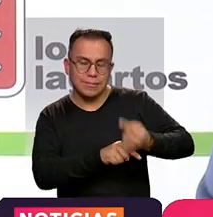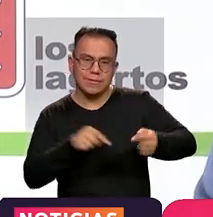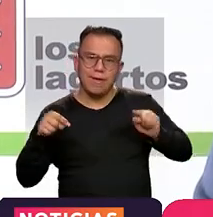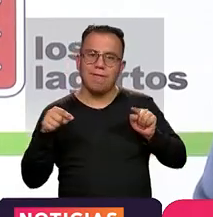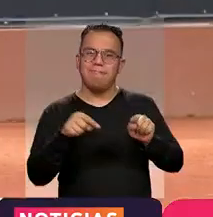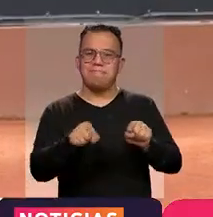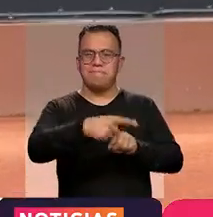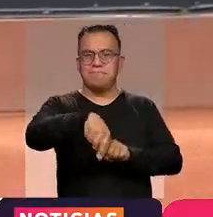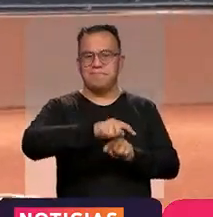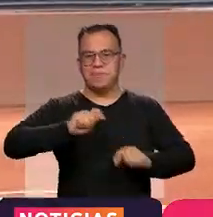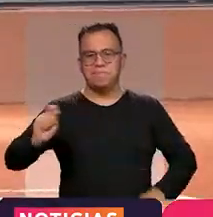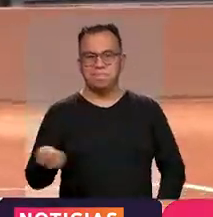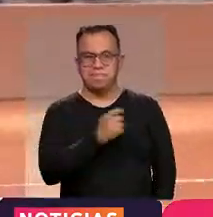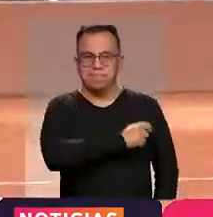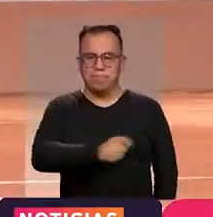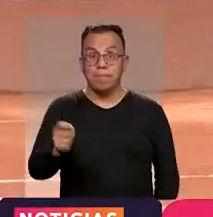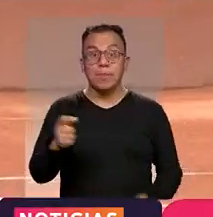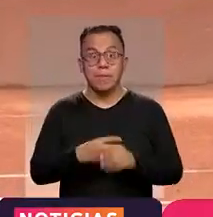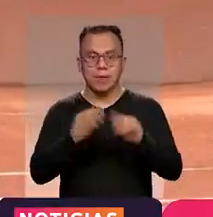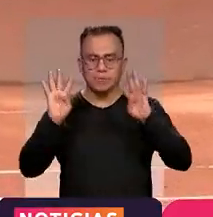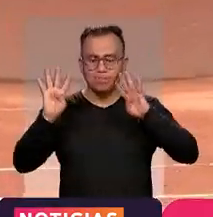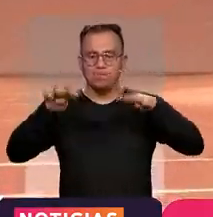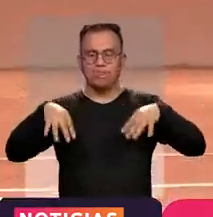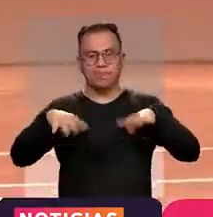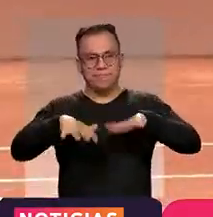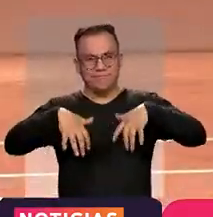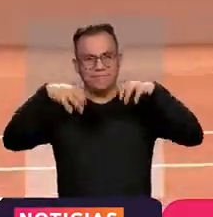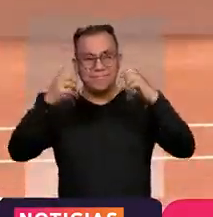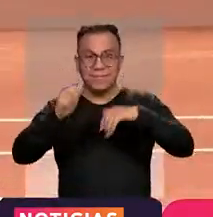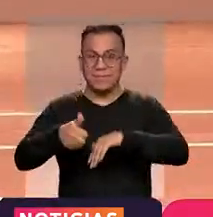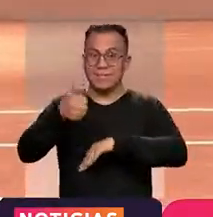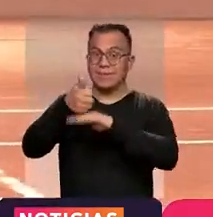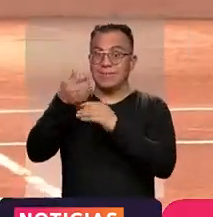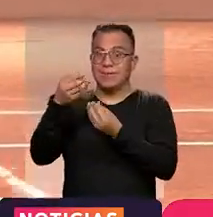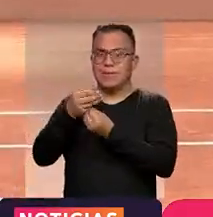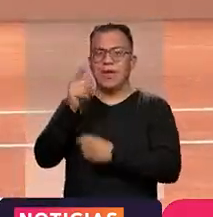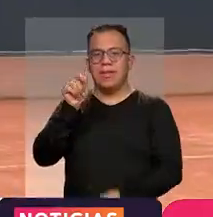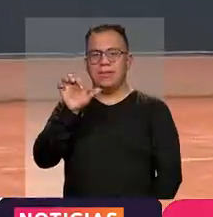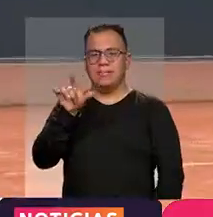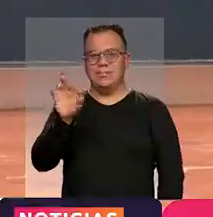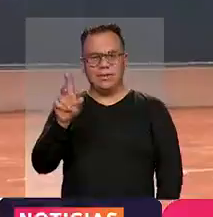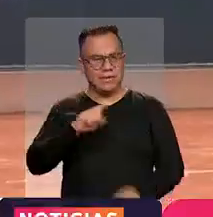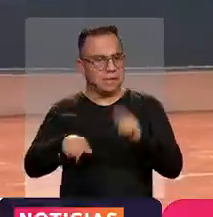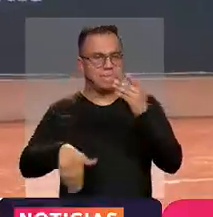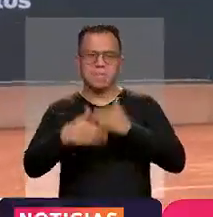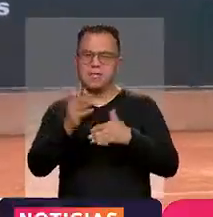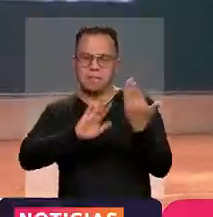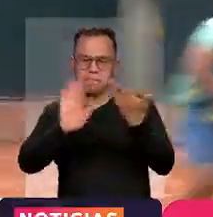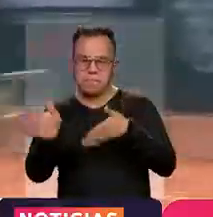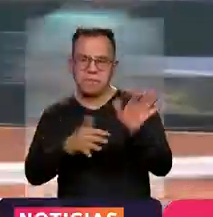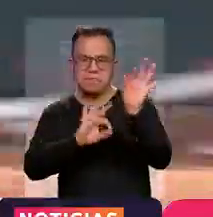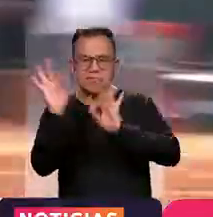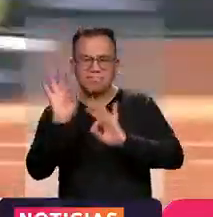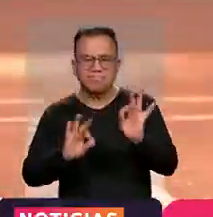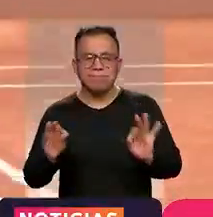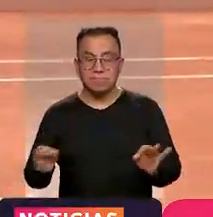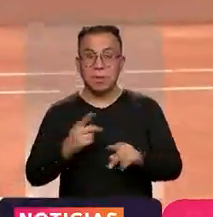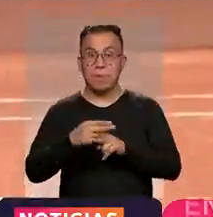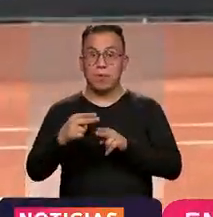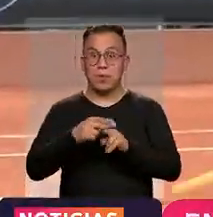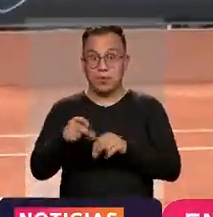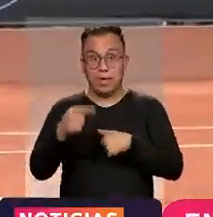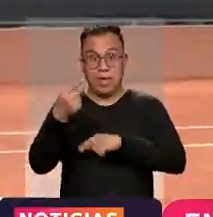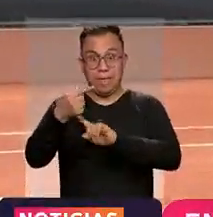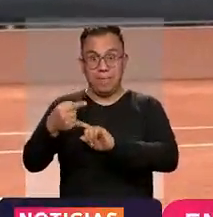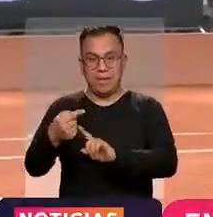tenis colombiano. Además de deleitar al público, el capitán de Copa Davis, Alejandro Falla, ya comienza a planificar la serie frente a Turquía en el